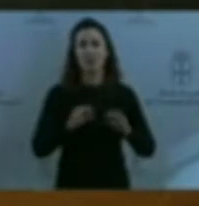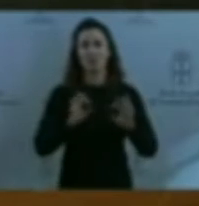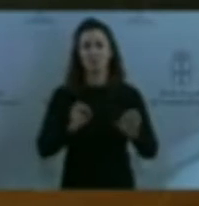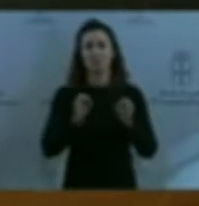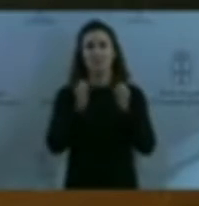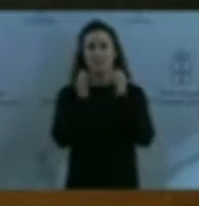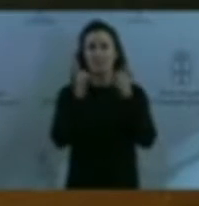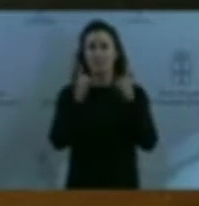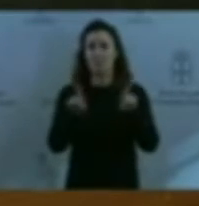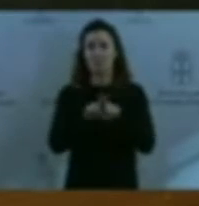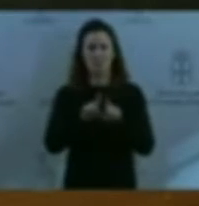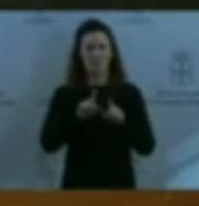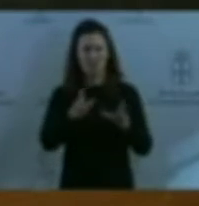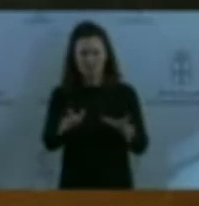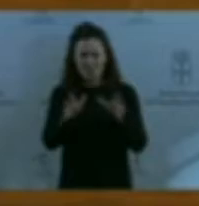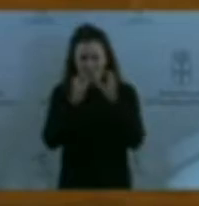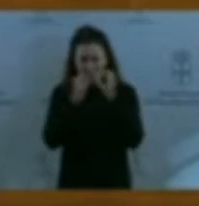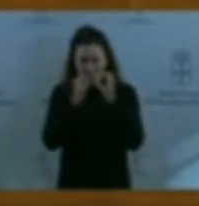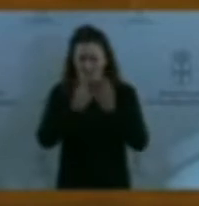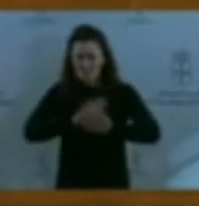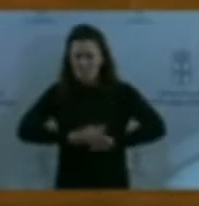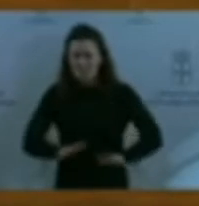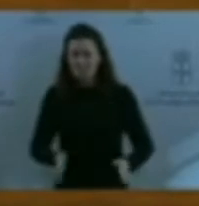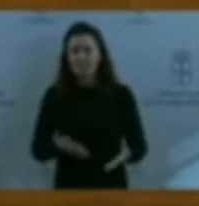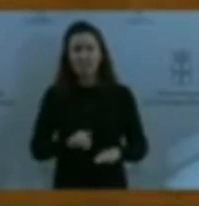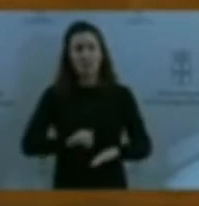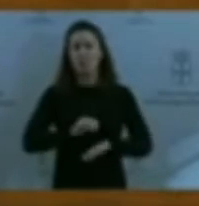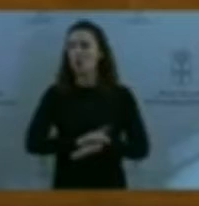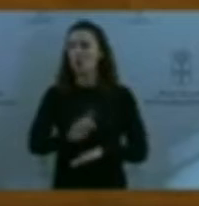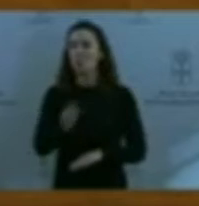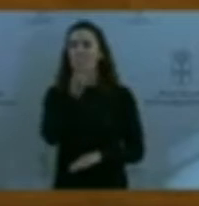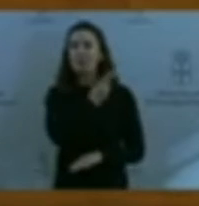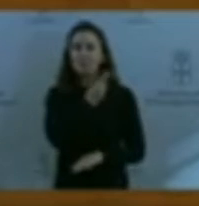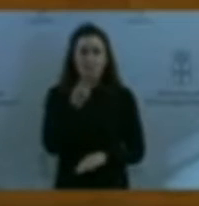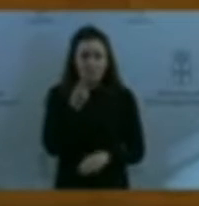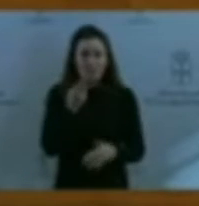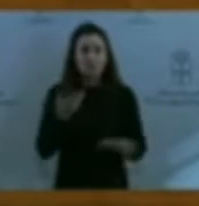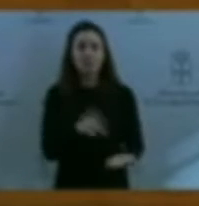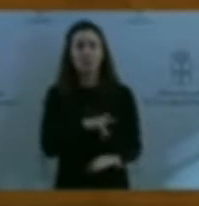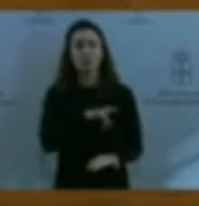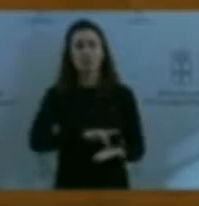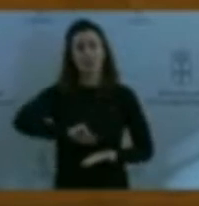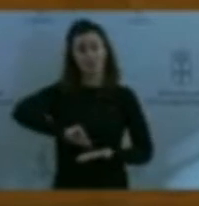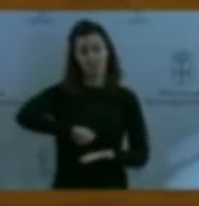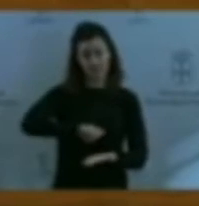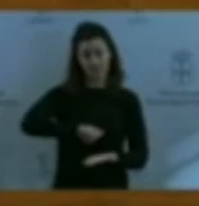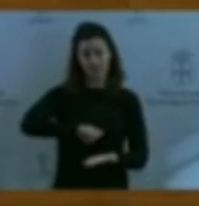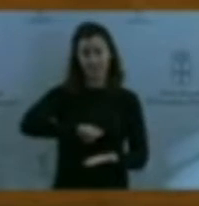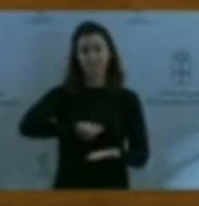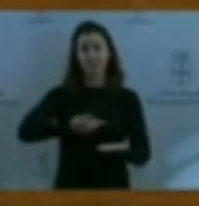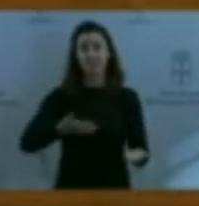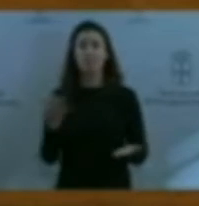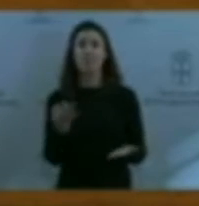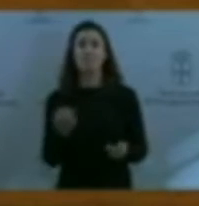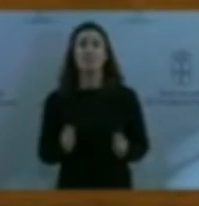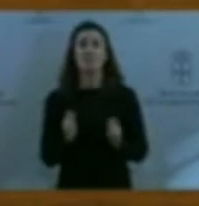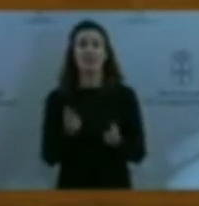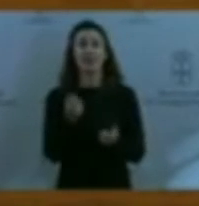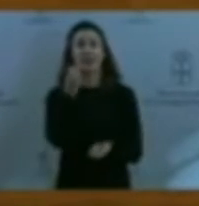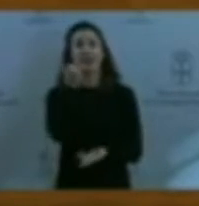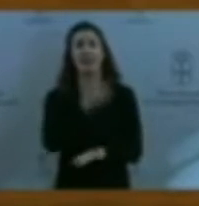sin el cumplimiento del compromiso. Cuando se firma un contrato, se debe aportar una garantía de cumplimiento. Todos,